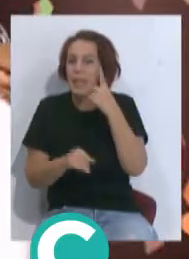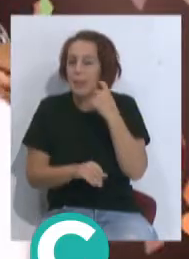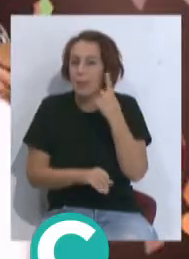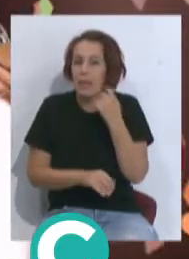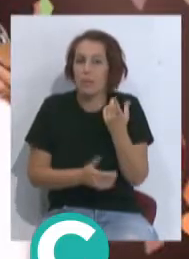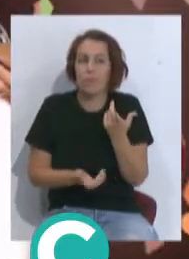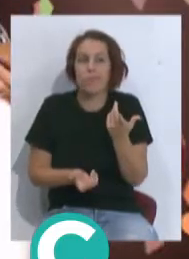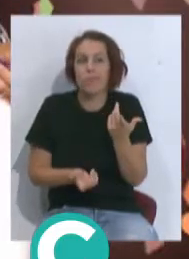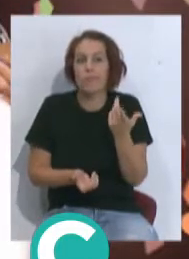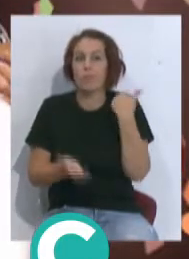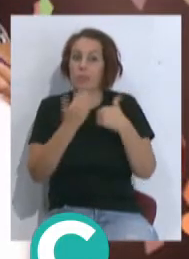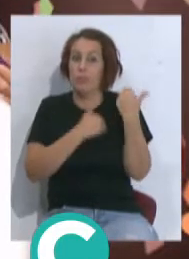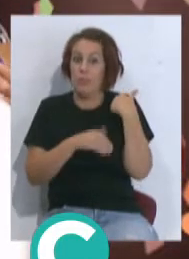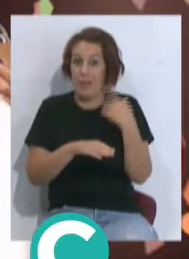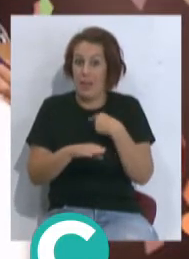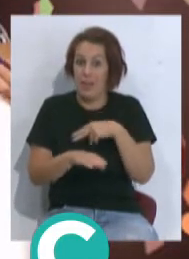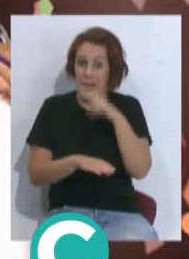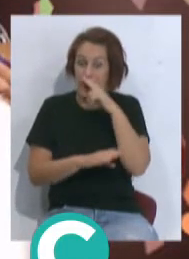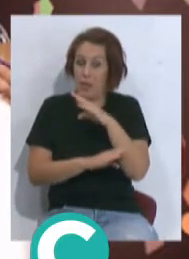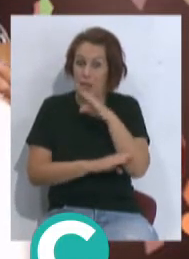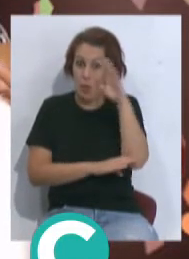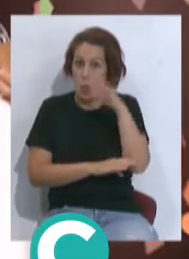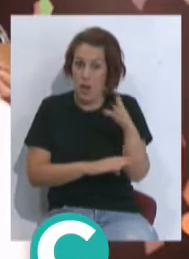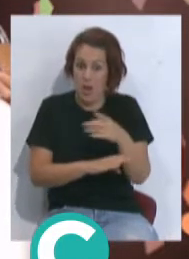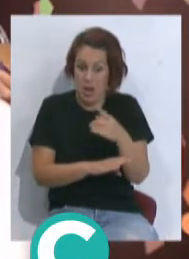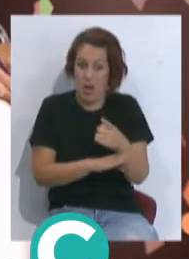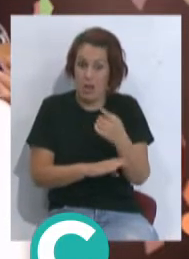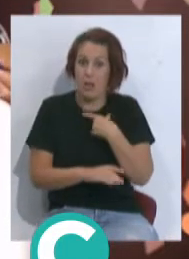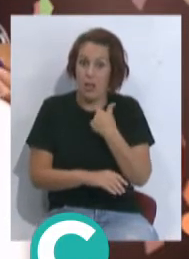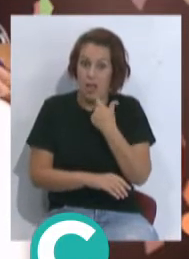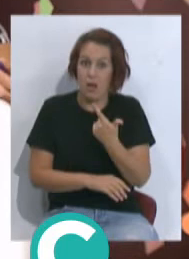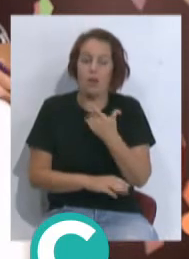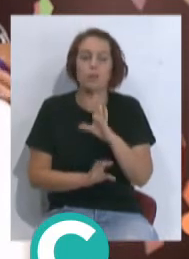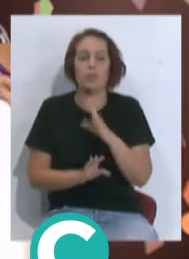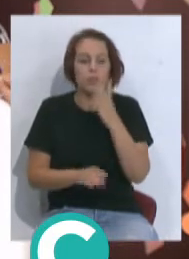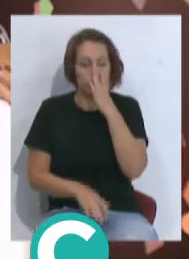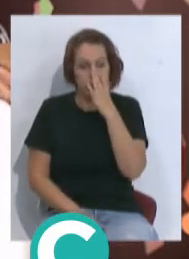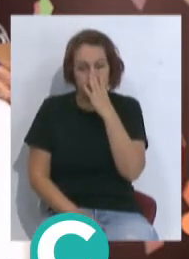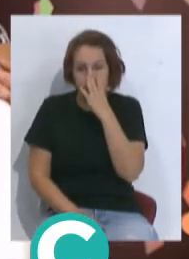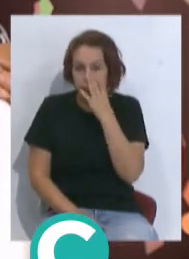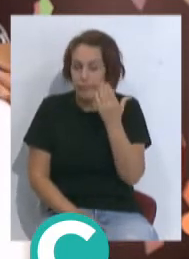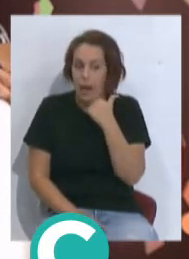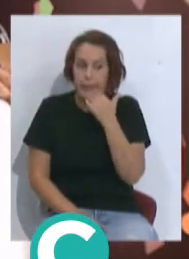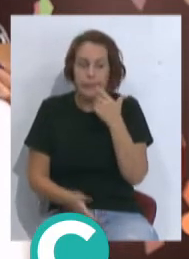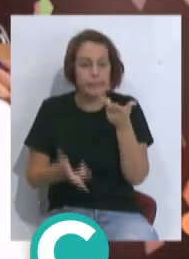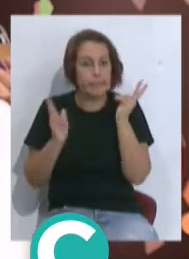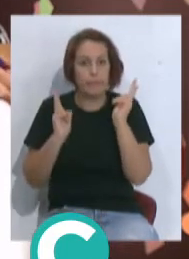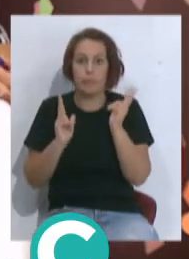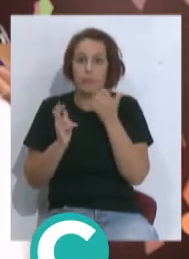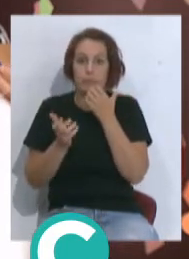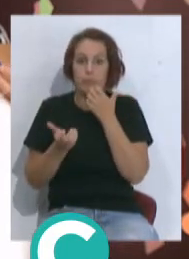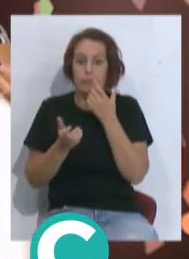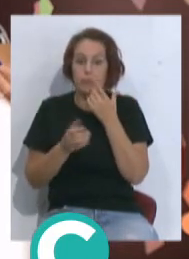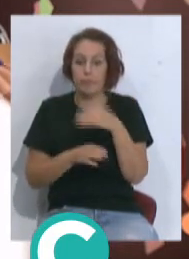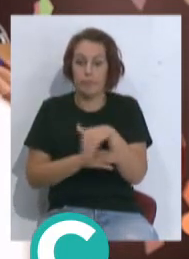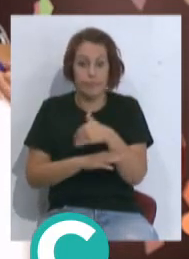dijo en los tiempos de la dictadura, pero yo no lo, el carnaval siempre, dentro de lo posible, y más algo tan espontáneo y tan libre como el